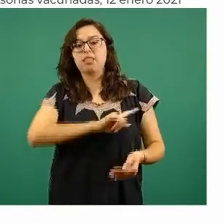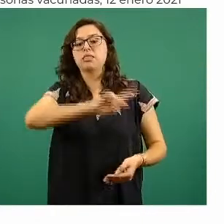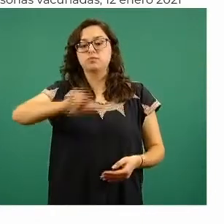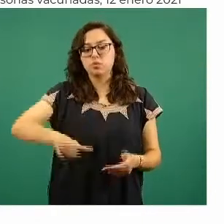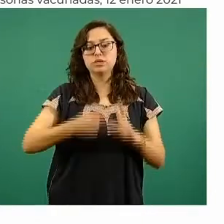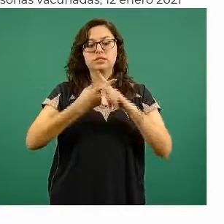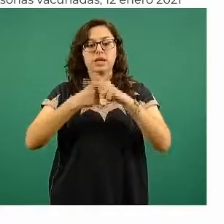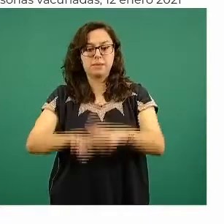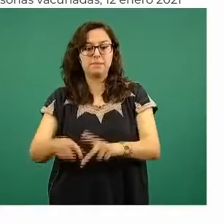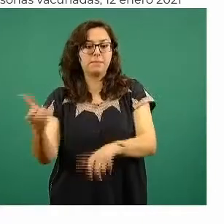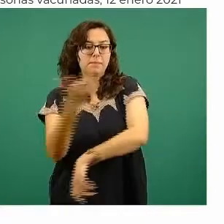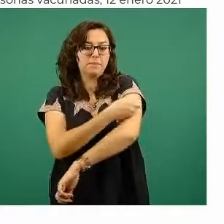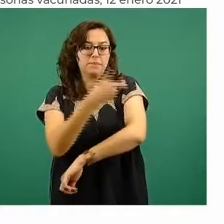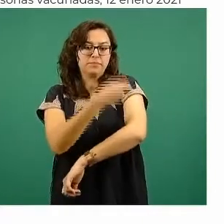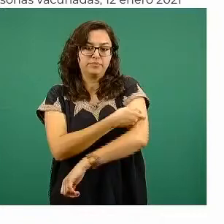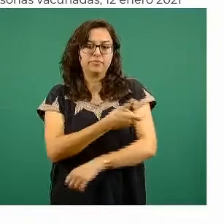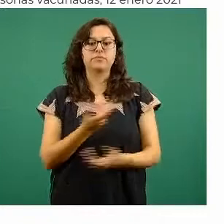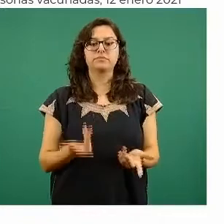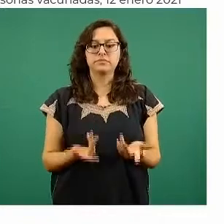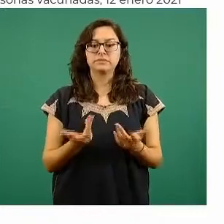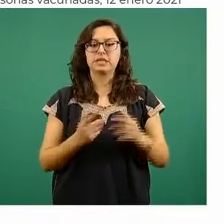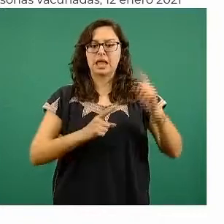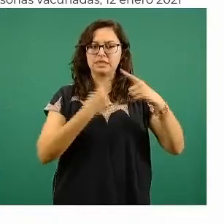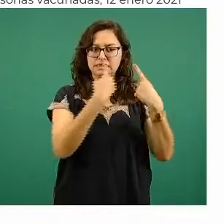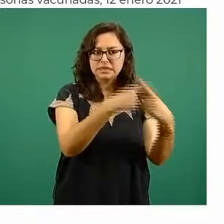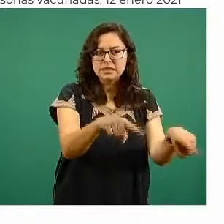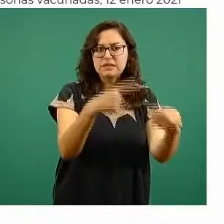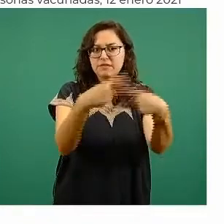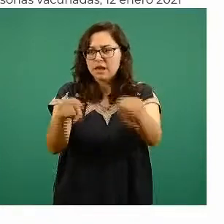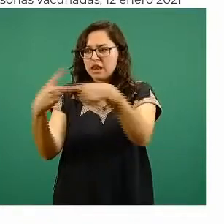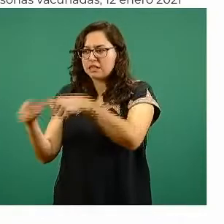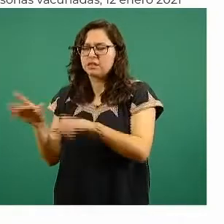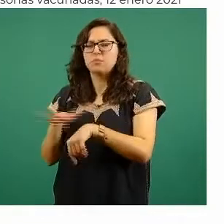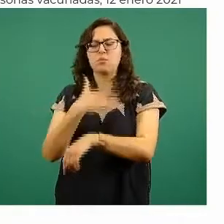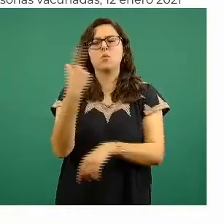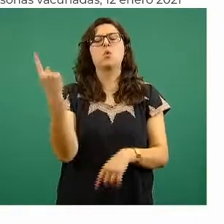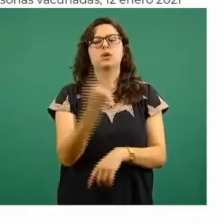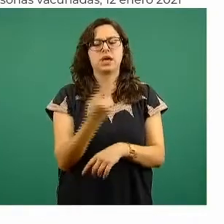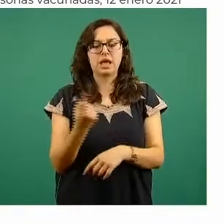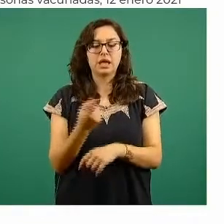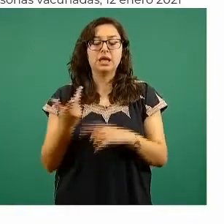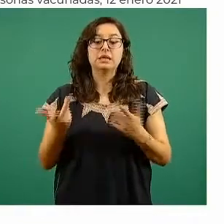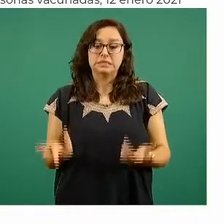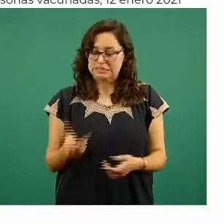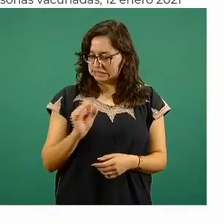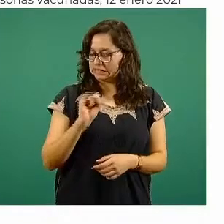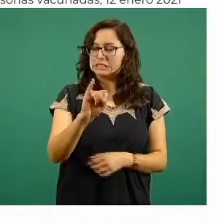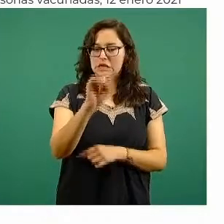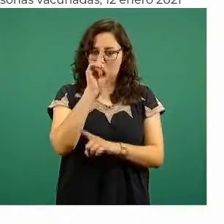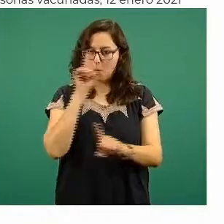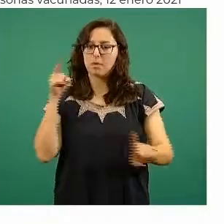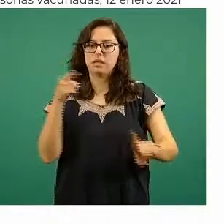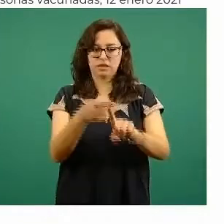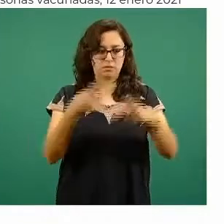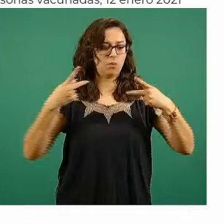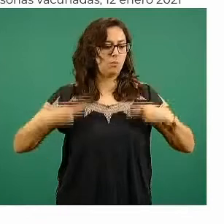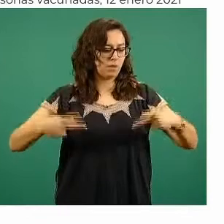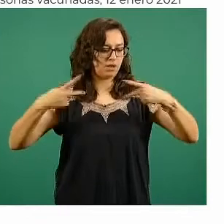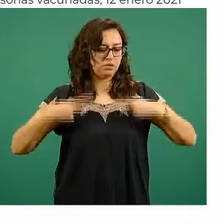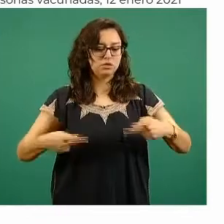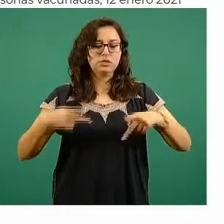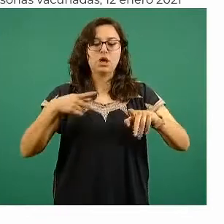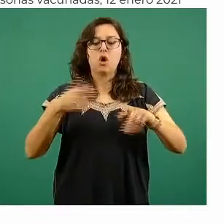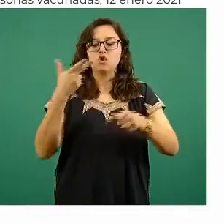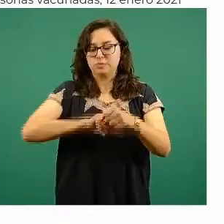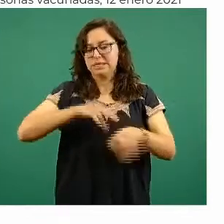vacuna. ¿Por qué razón? Porque el objetivo era, además de vacunar, es decir, además de proteger a las personas trabajadoras de